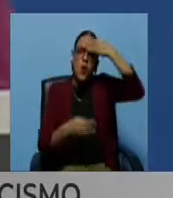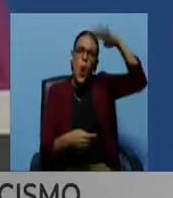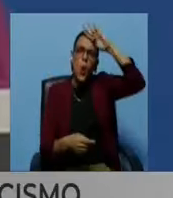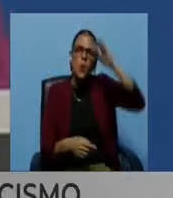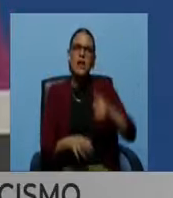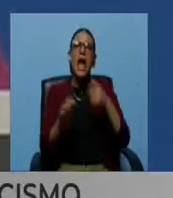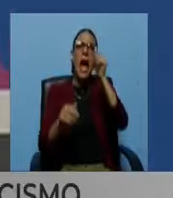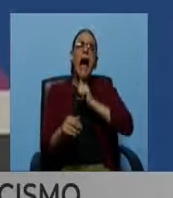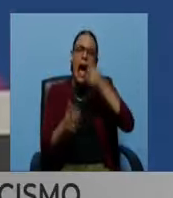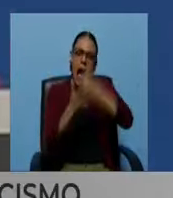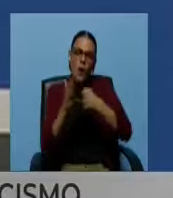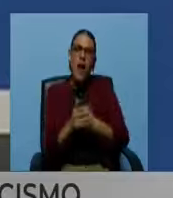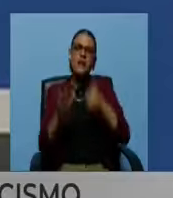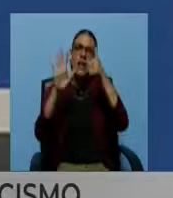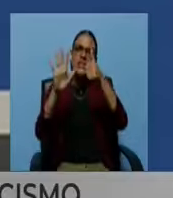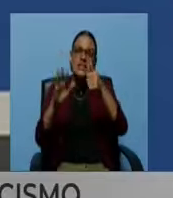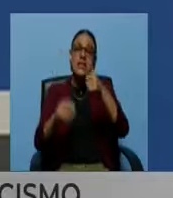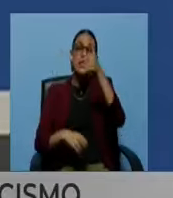6 décadas.